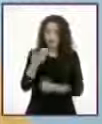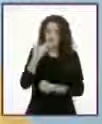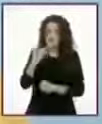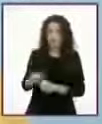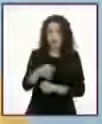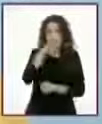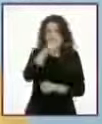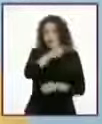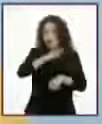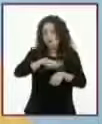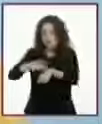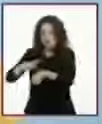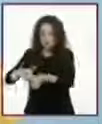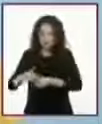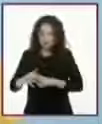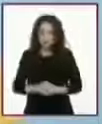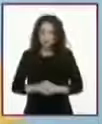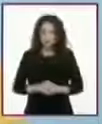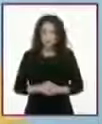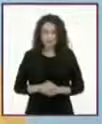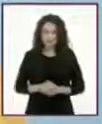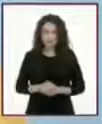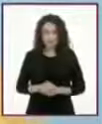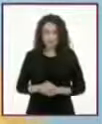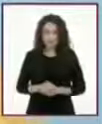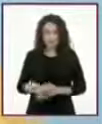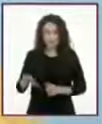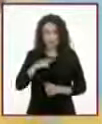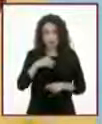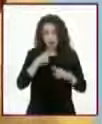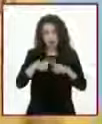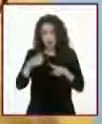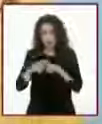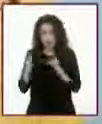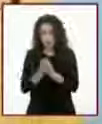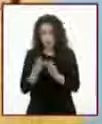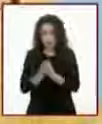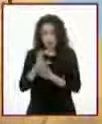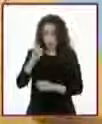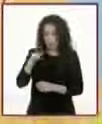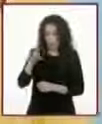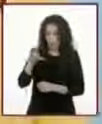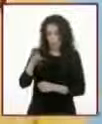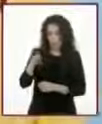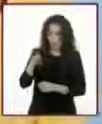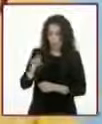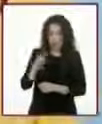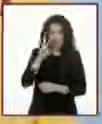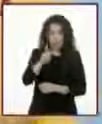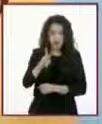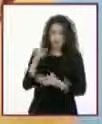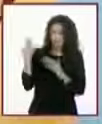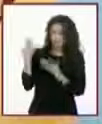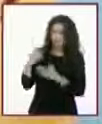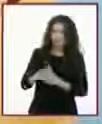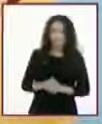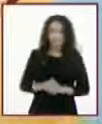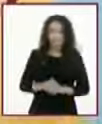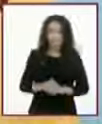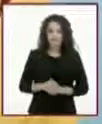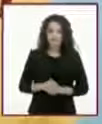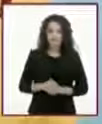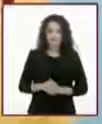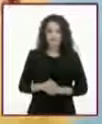Los conectores pueden ser de diversos tipos. Vamos a ver algunos. Introducción. Es una frase que inicia el tema del que se trata la